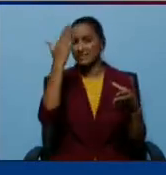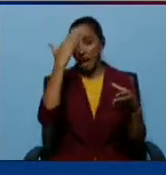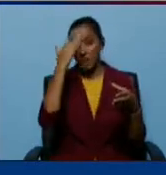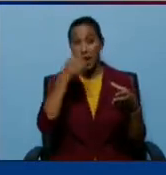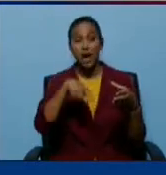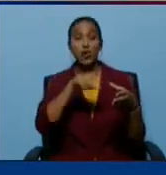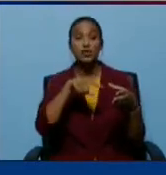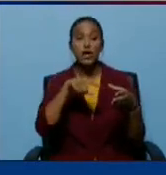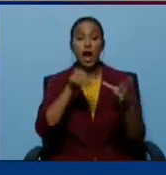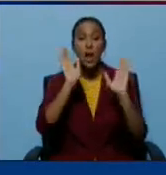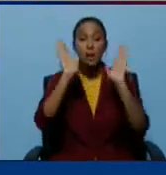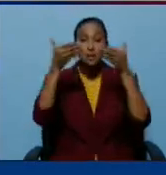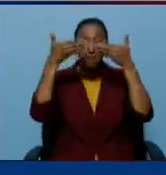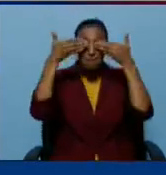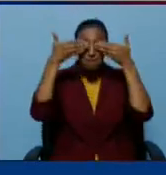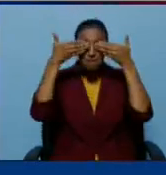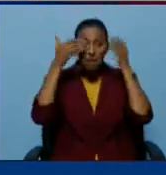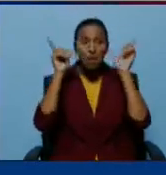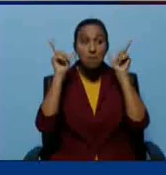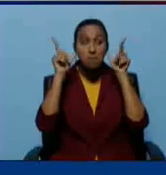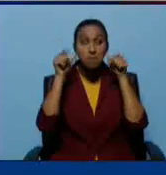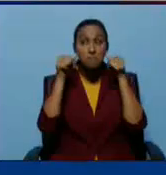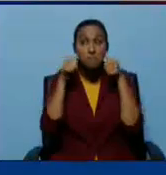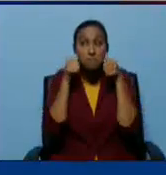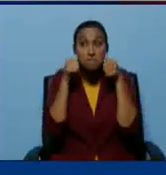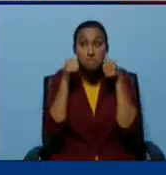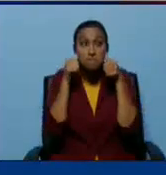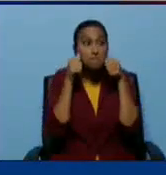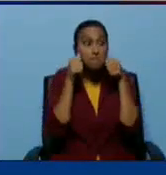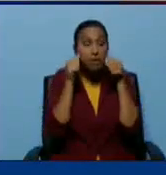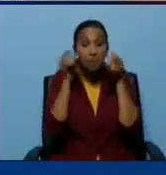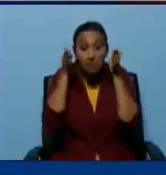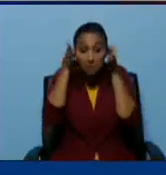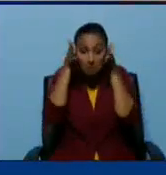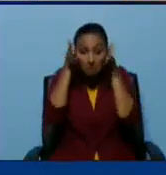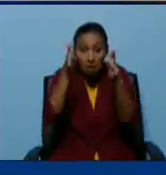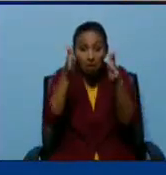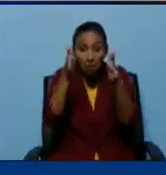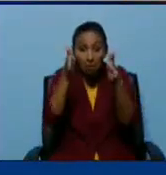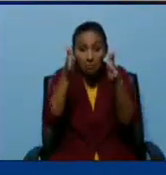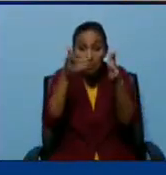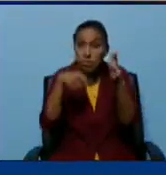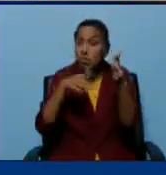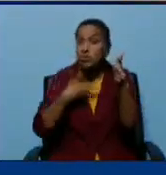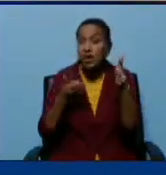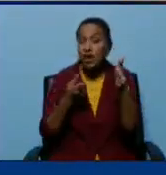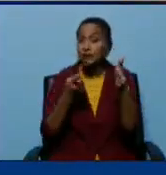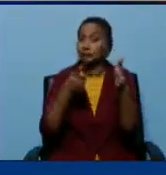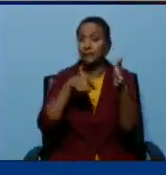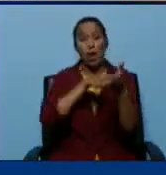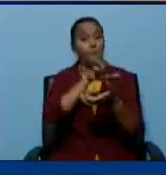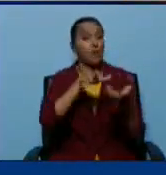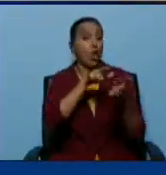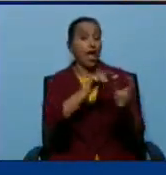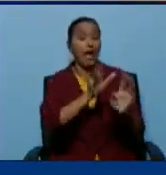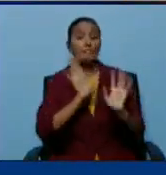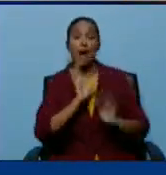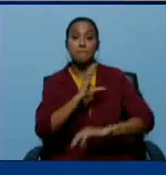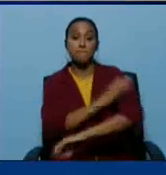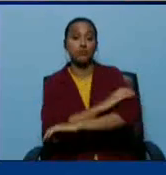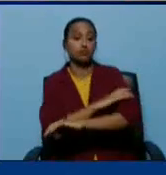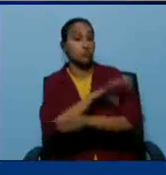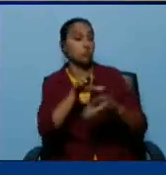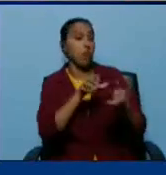ojos, tapar los oídos y voltear por un lado, es problema de ustedes. Nosotros no, nosotros estamos obligados